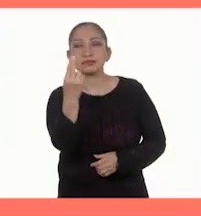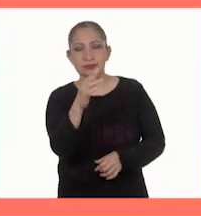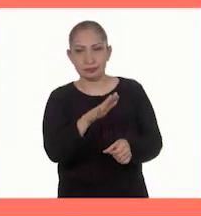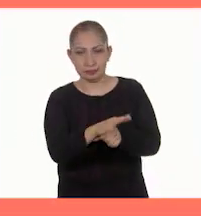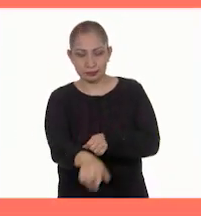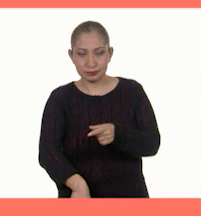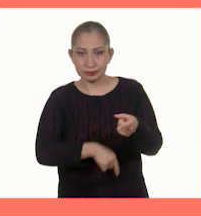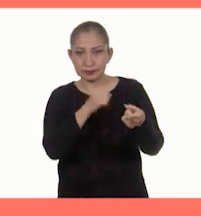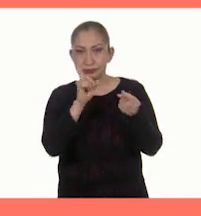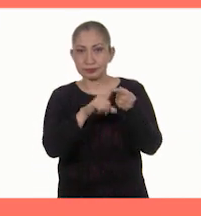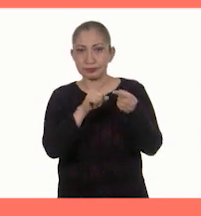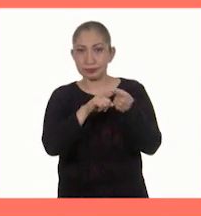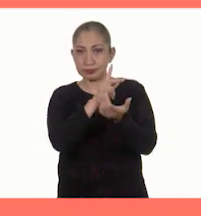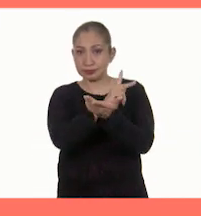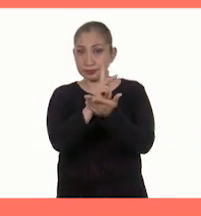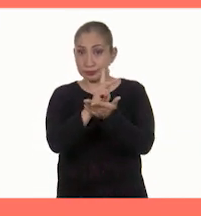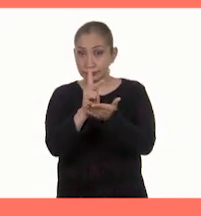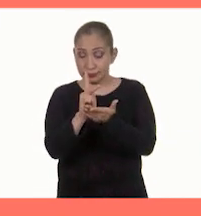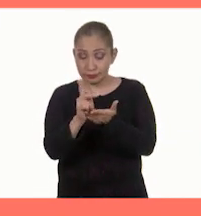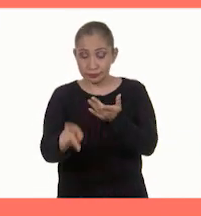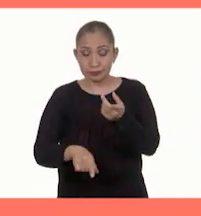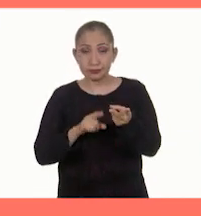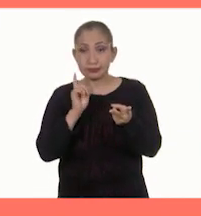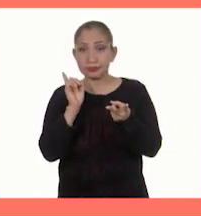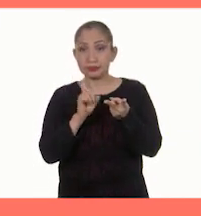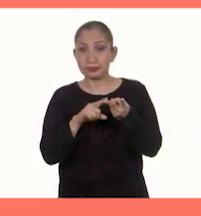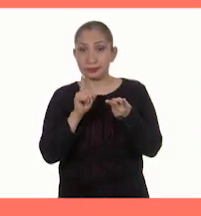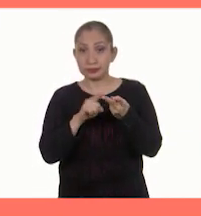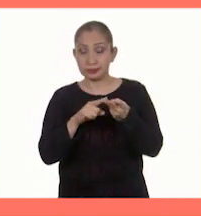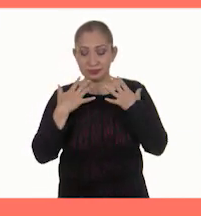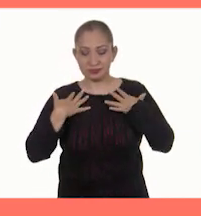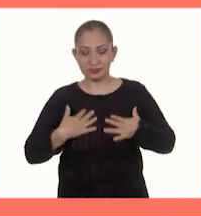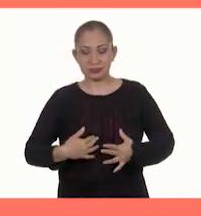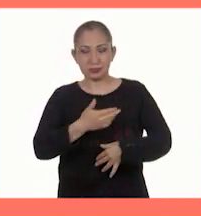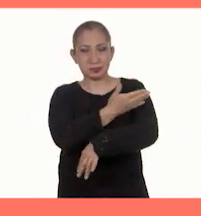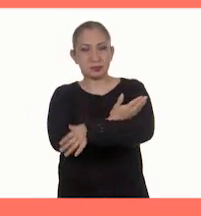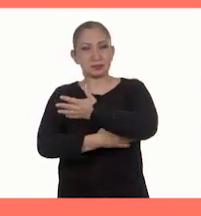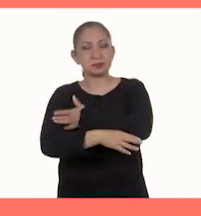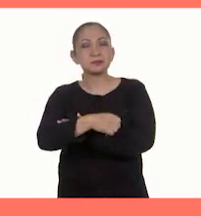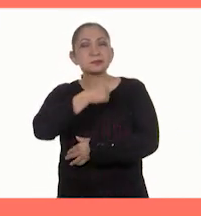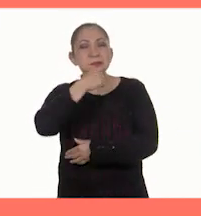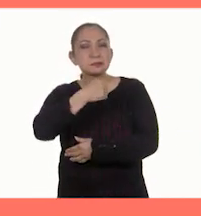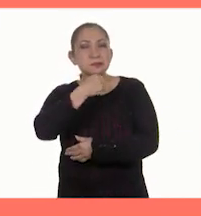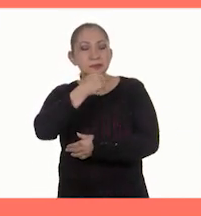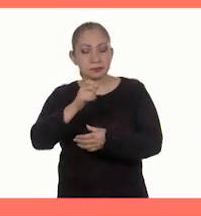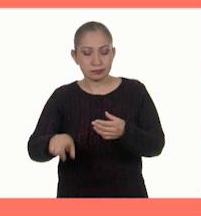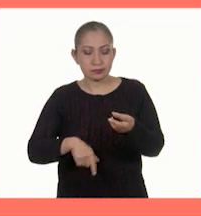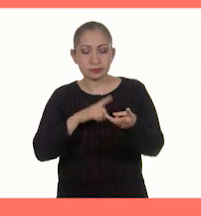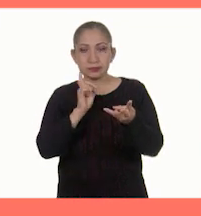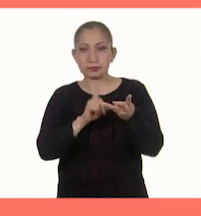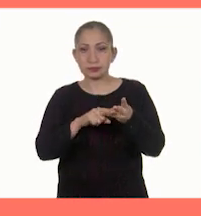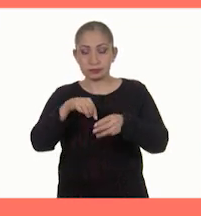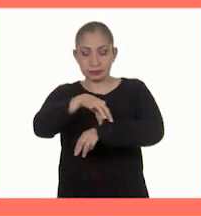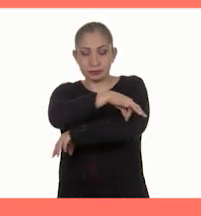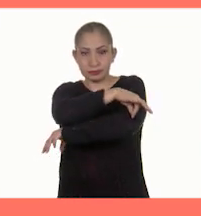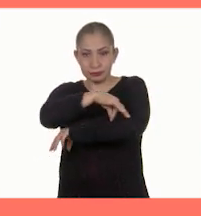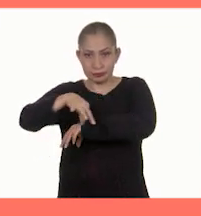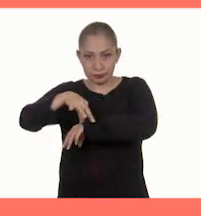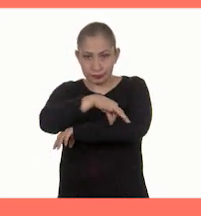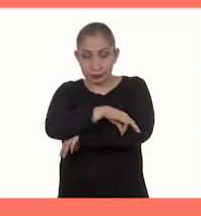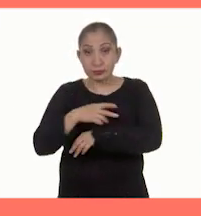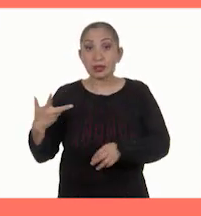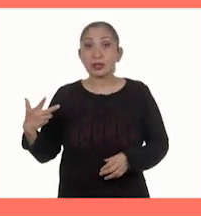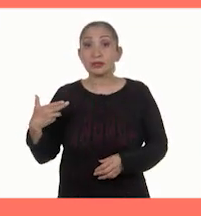Necesitarás un plumón o una pluma, una playera de algodón que ya no uses, una regla